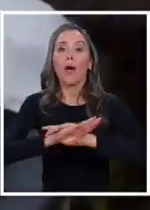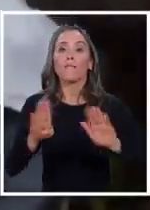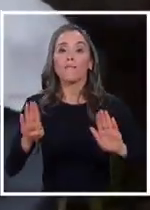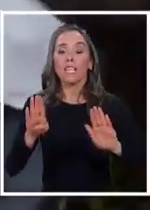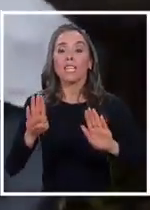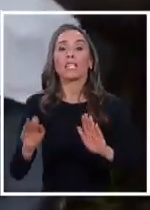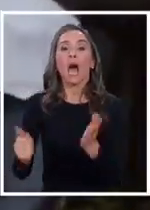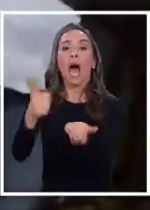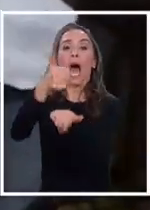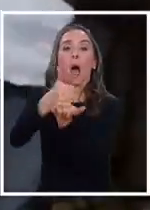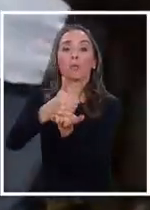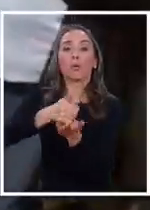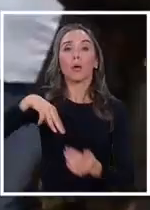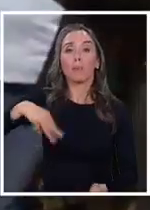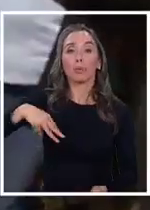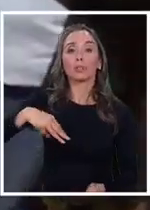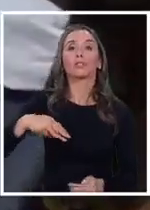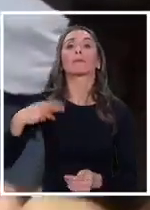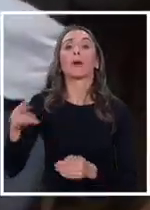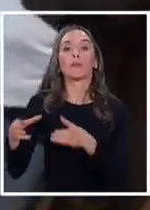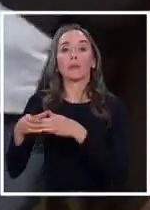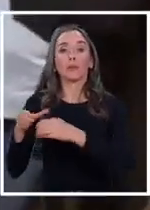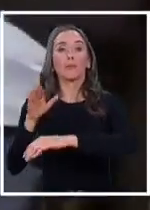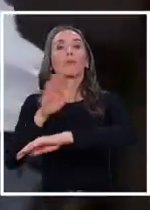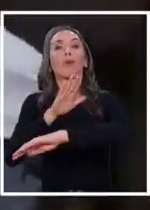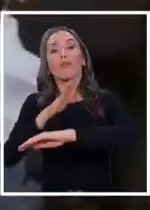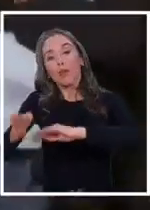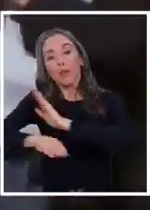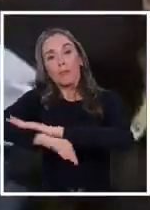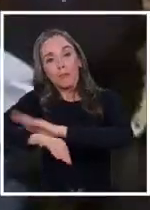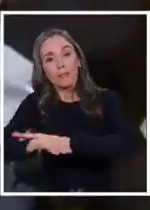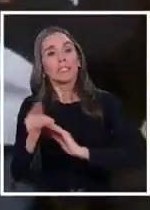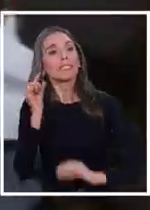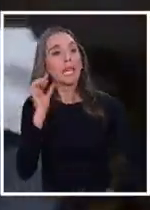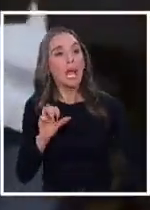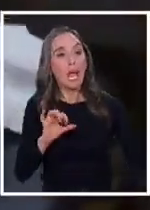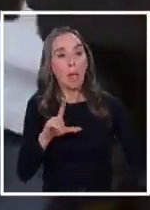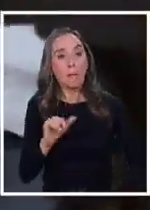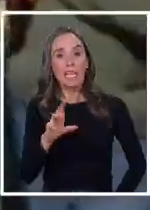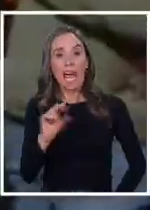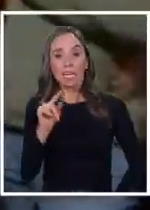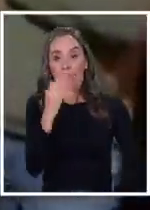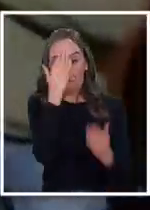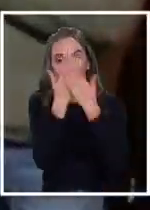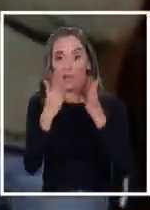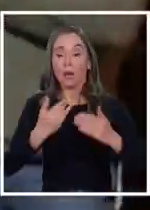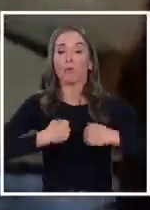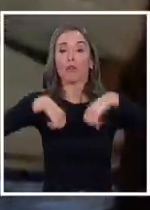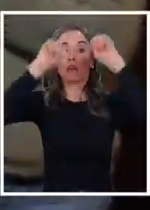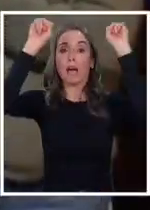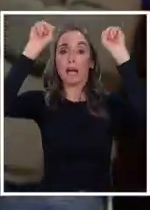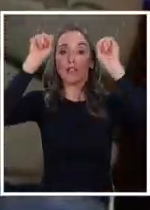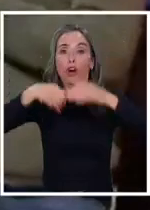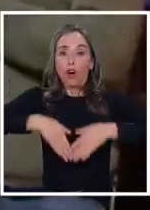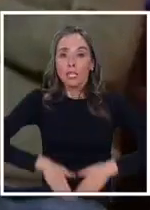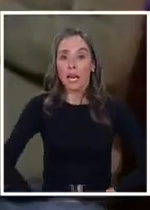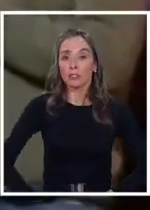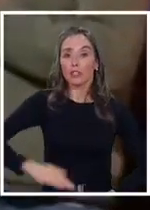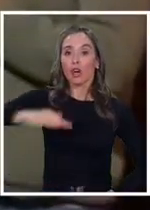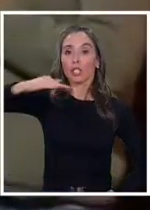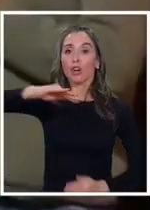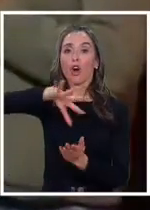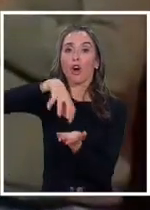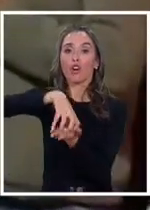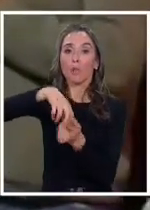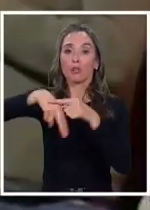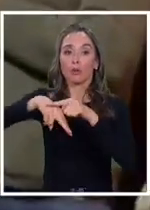una máxima autoridad municipal oficialista, porque Emilia Ríos, también del Frente Amplio, triunfó. Nacida y criada en la